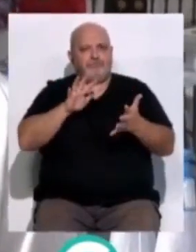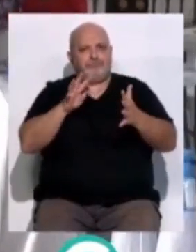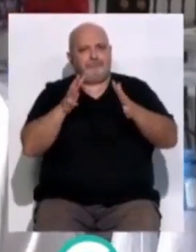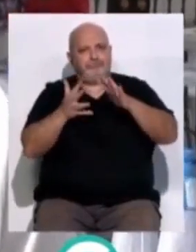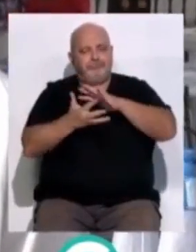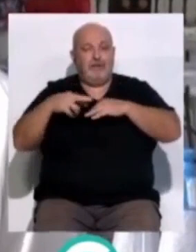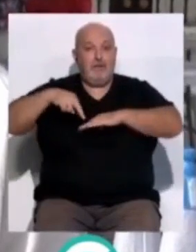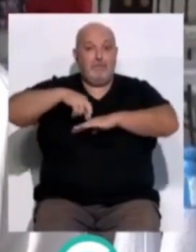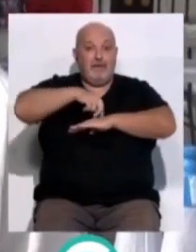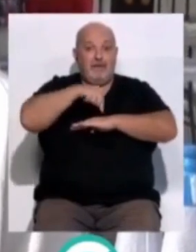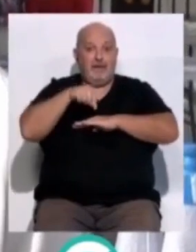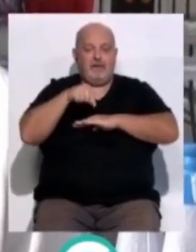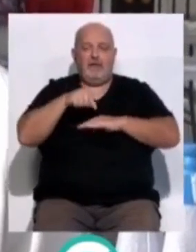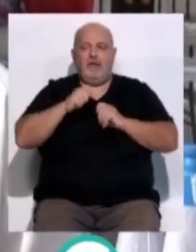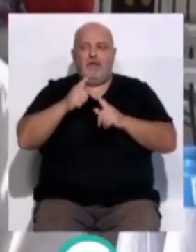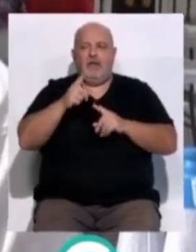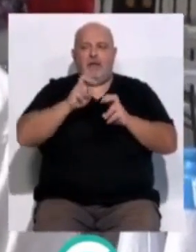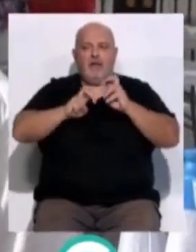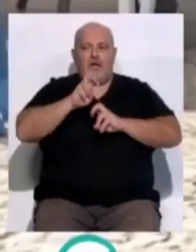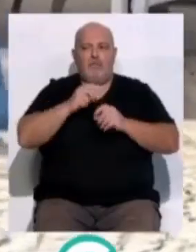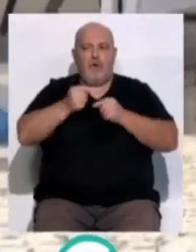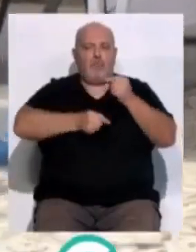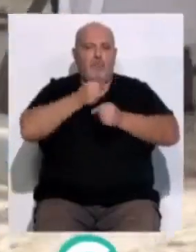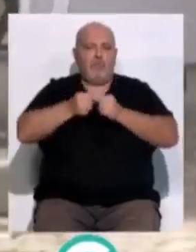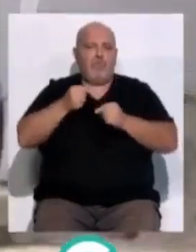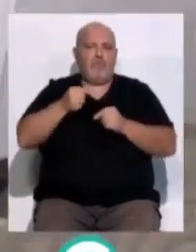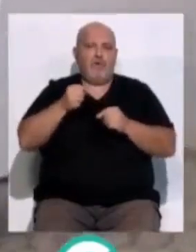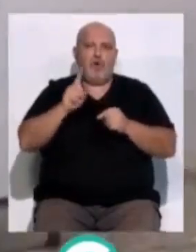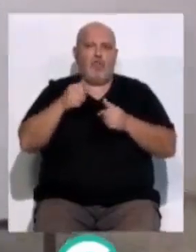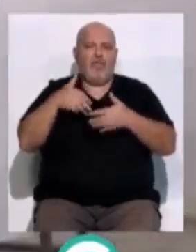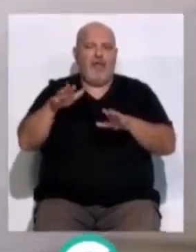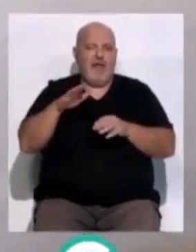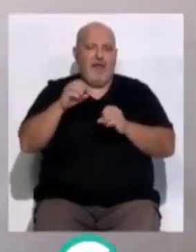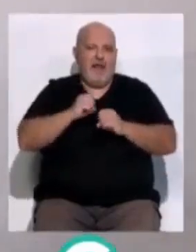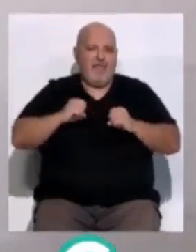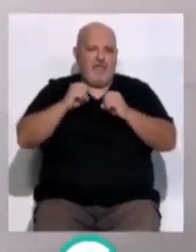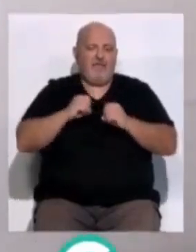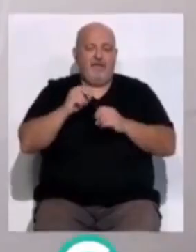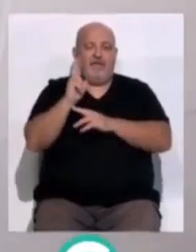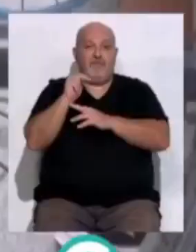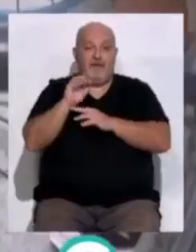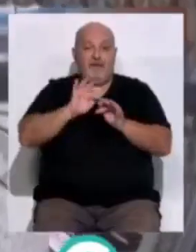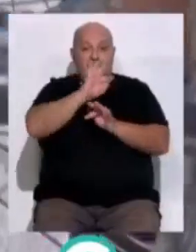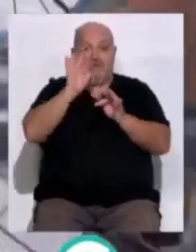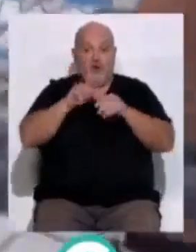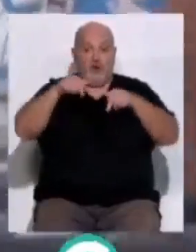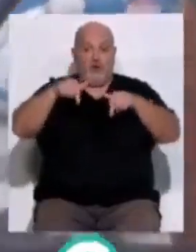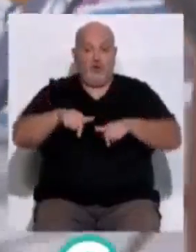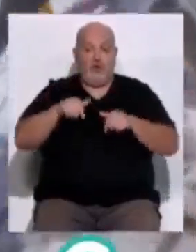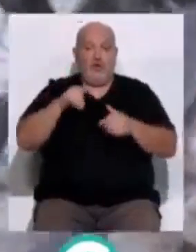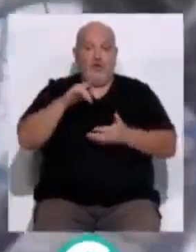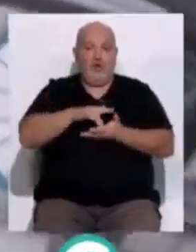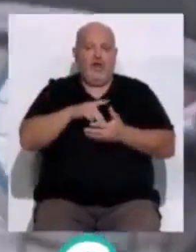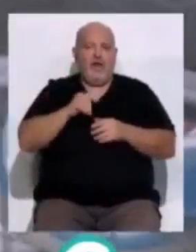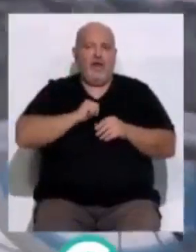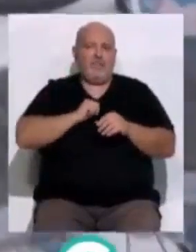de peatonalizar se trata de ir encajando muchísimas piezas y de no dejar a nadie atrás. Durante este viernes y con motivo de esta conmemoración